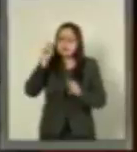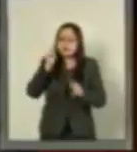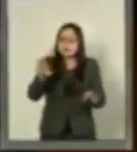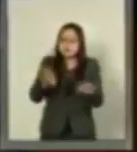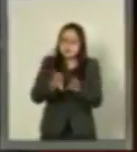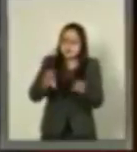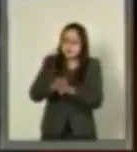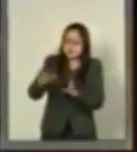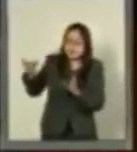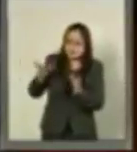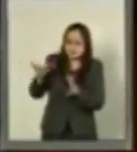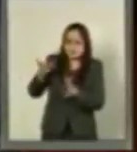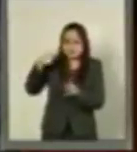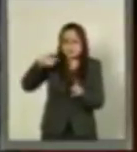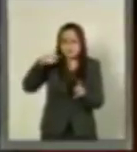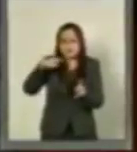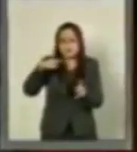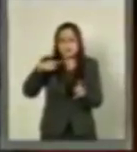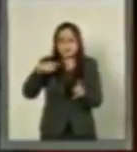de no aplicarlos de manera